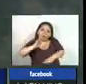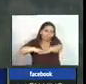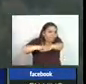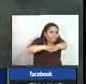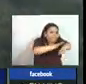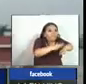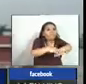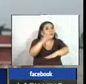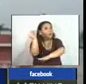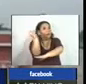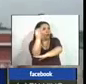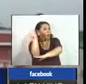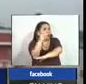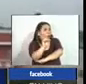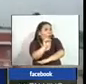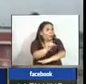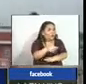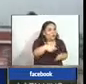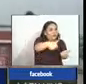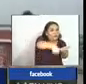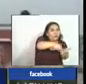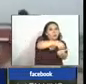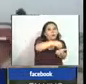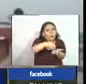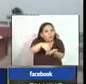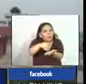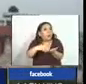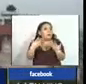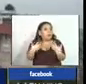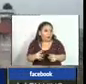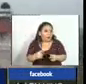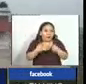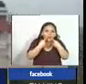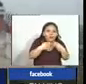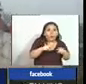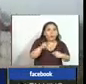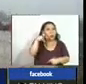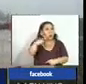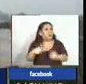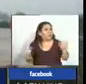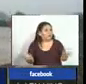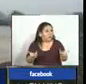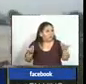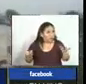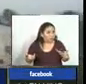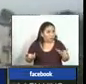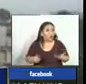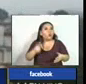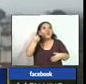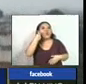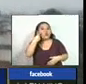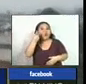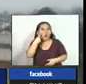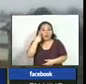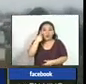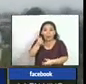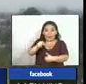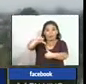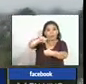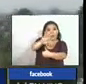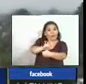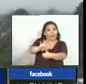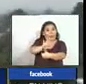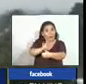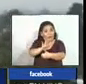y también a las autoridades departamentales y municipales. Han informado que actualmente esta tormenta se ubica a mil kilómetros al este